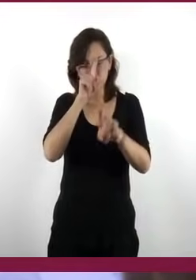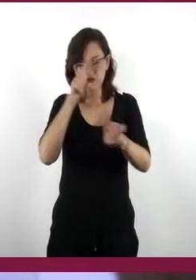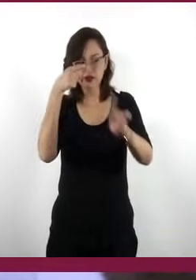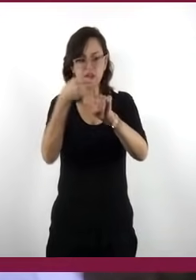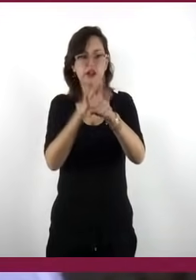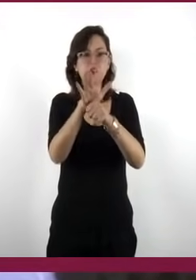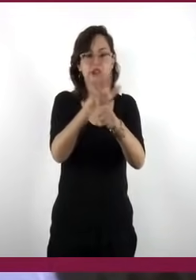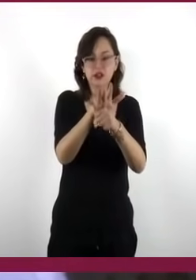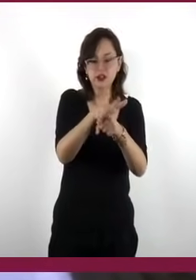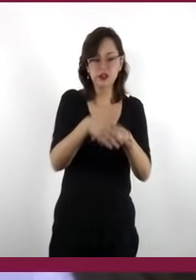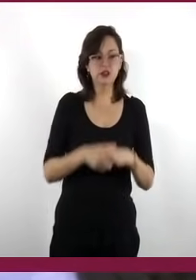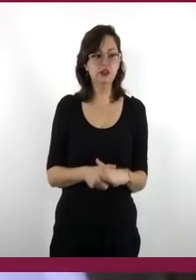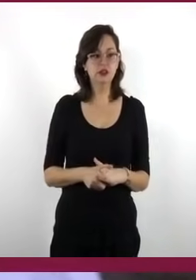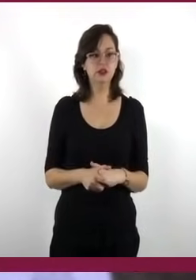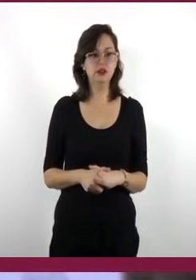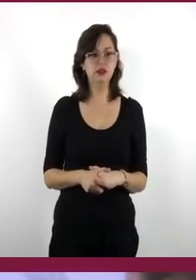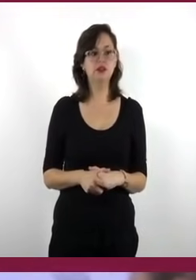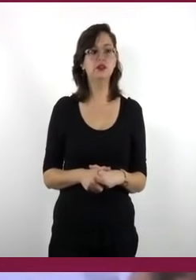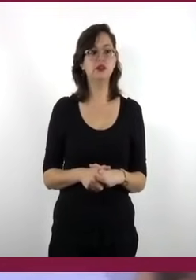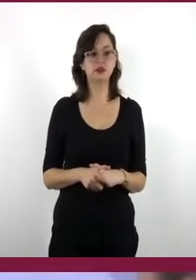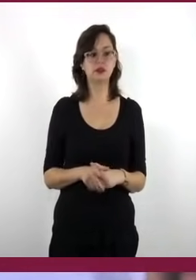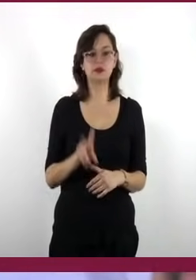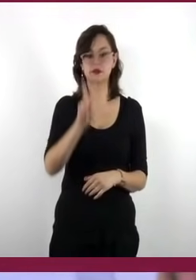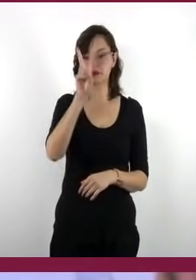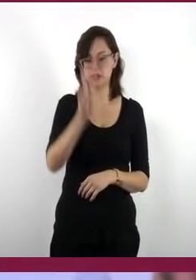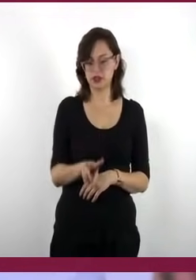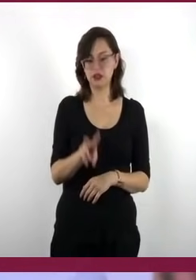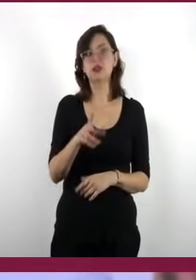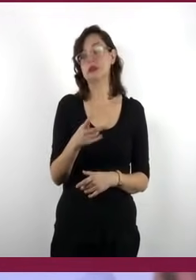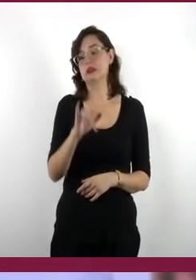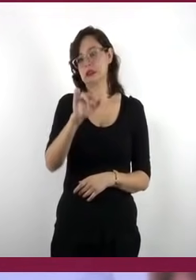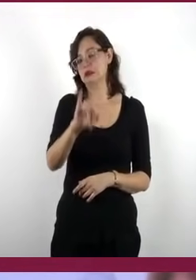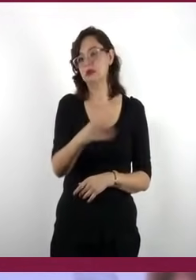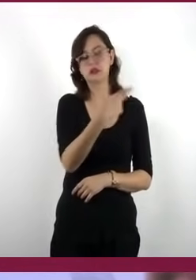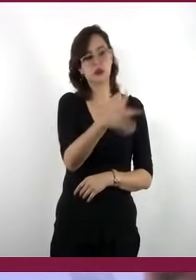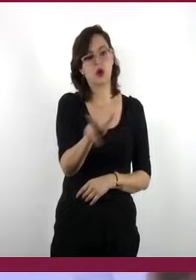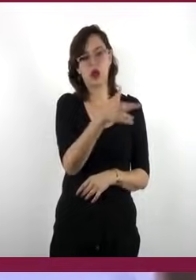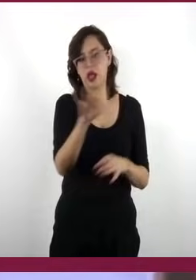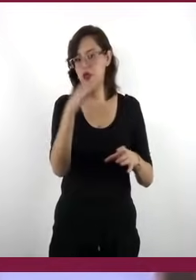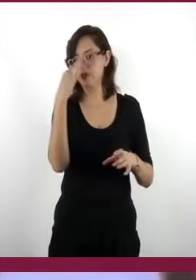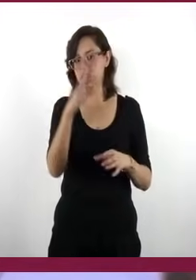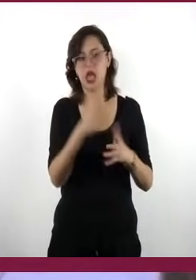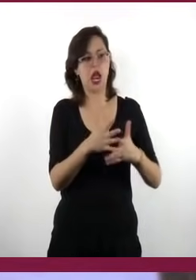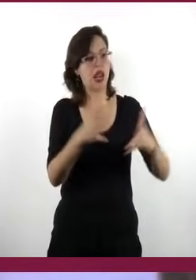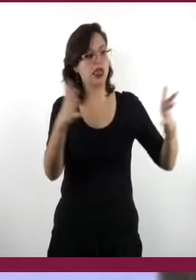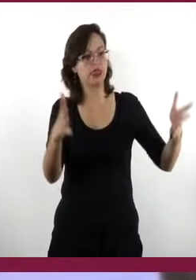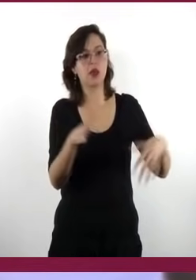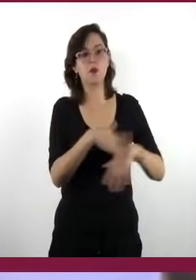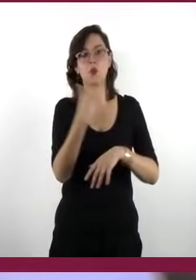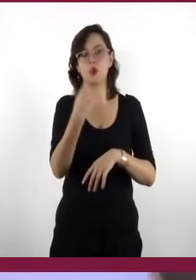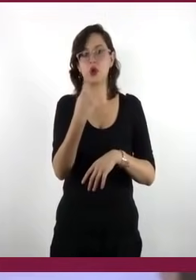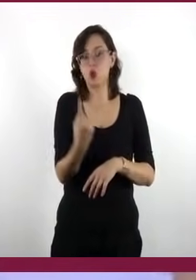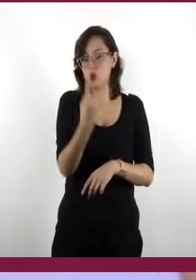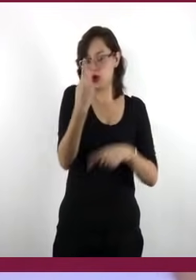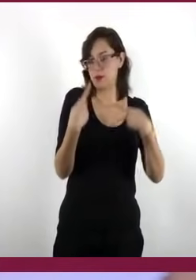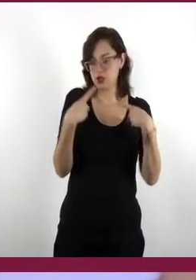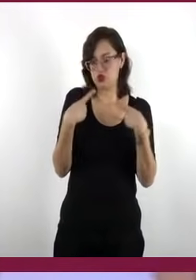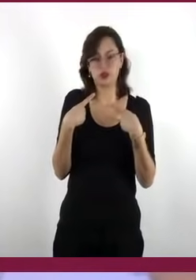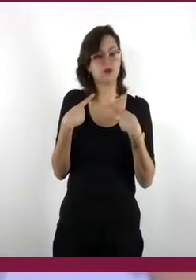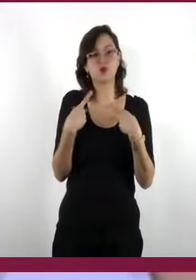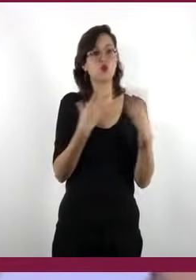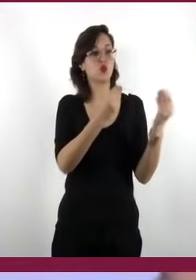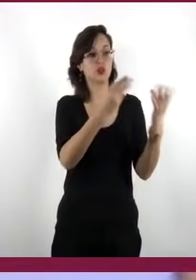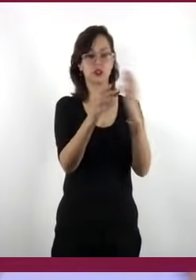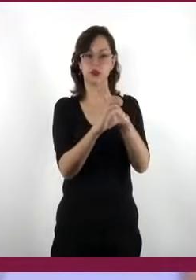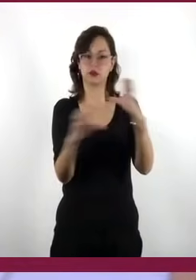verdad, nosotros somos enfocados en los restaurantes, en las cafeterías, porque eso no solo afecta a una persona, estás afectando muchas